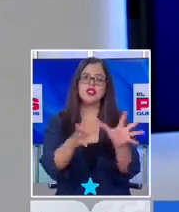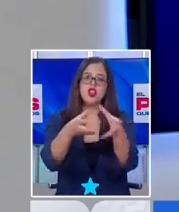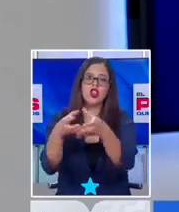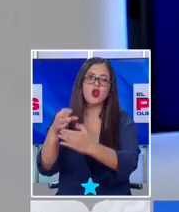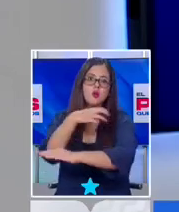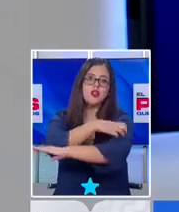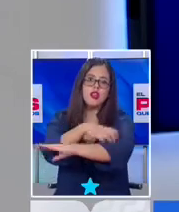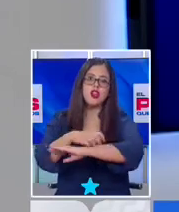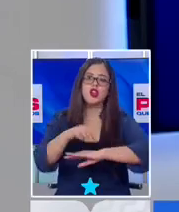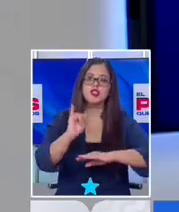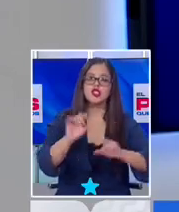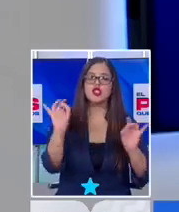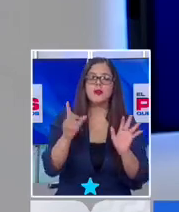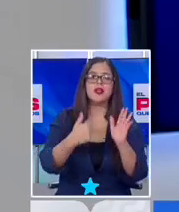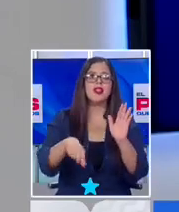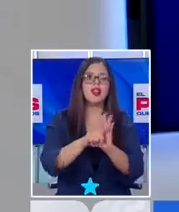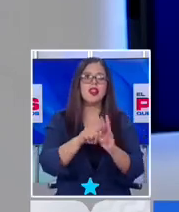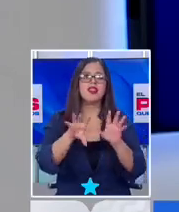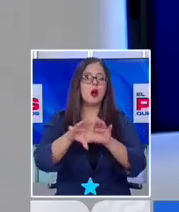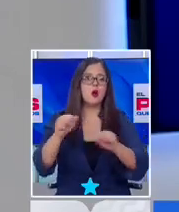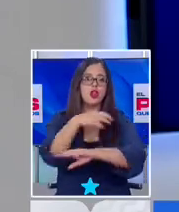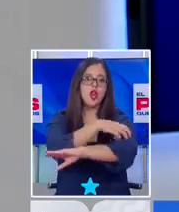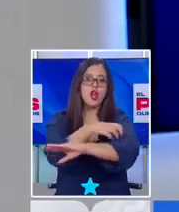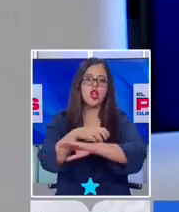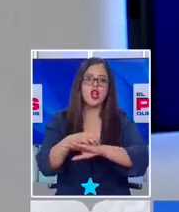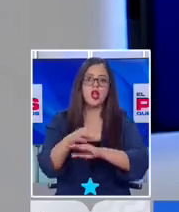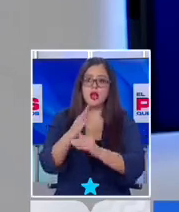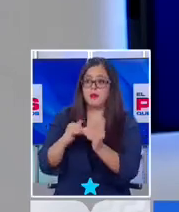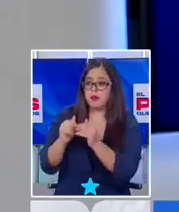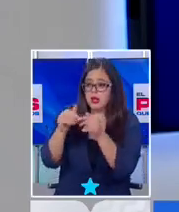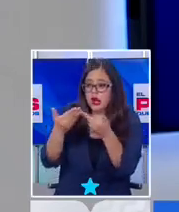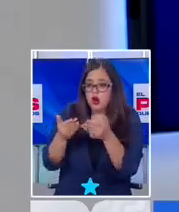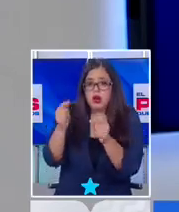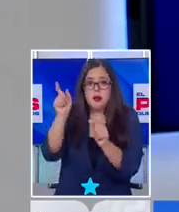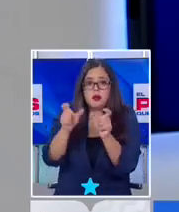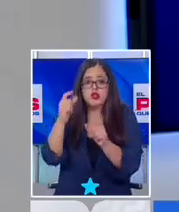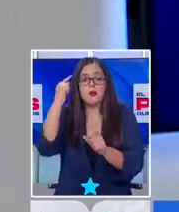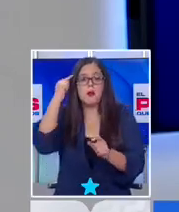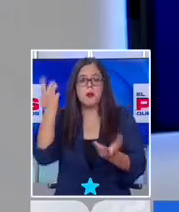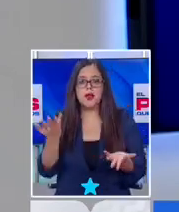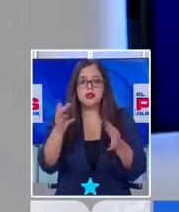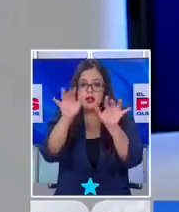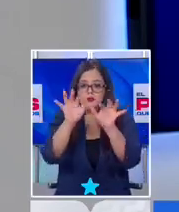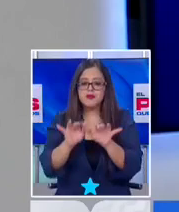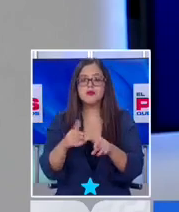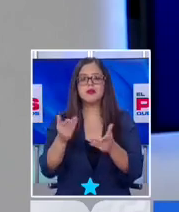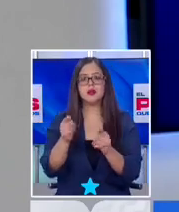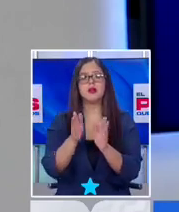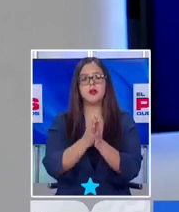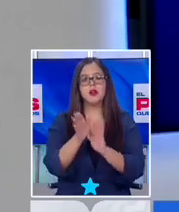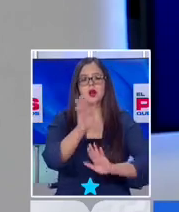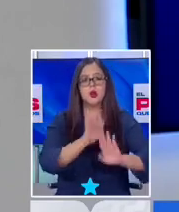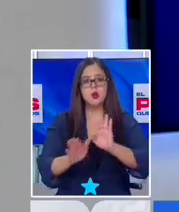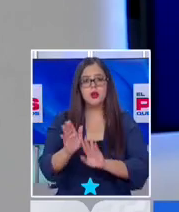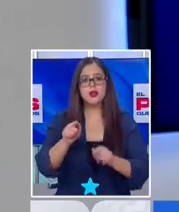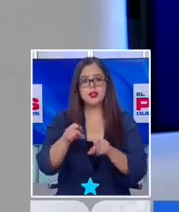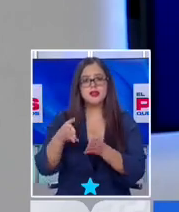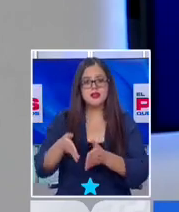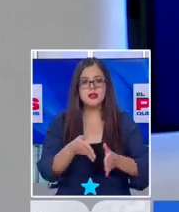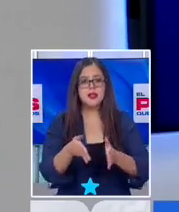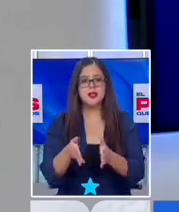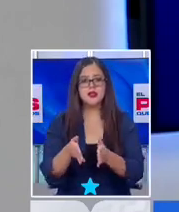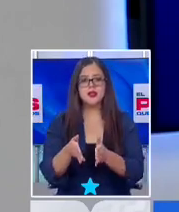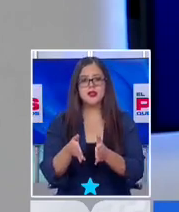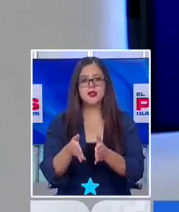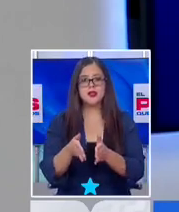regiones solamente respecto a las leyes de acuerdo regional hasta el momento cómo se está perfilando entonces yo creo que hay que ir con mucho cuidado por ese camino y